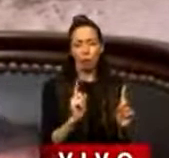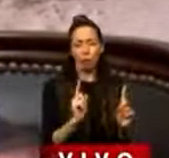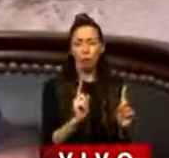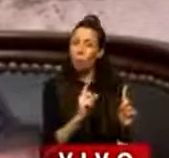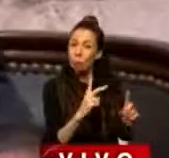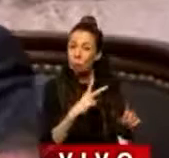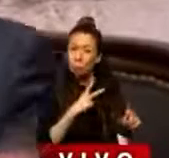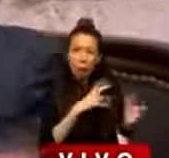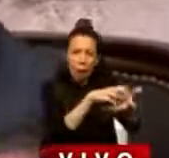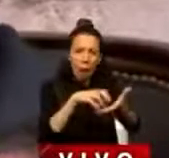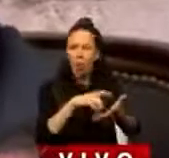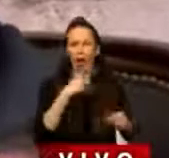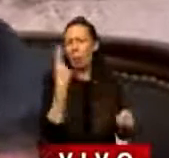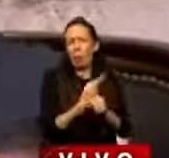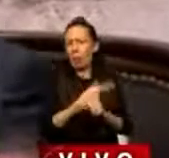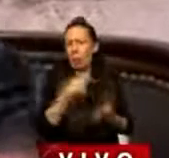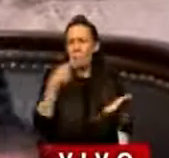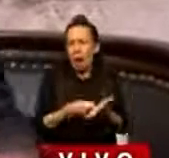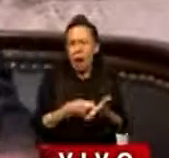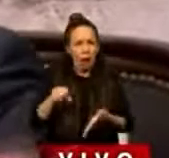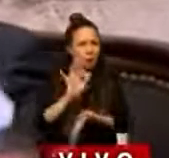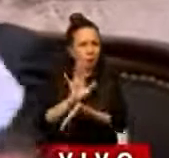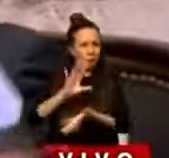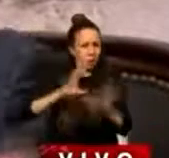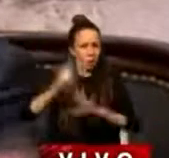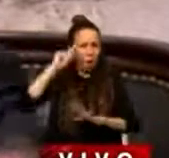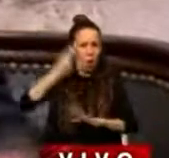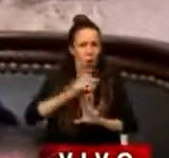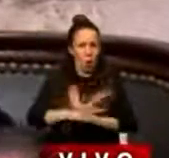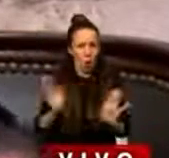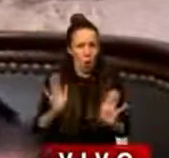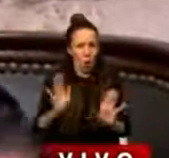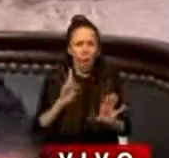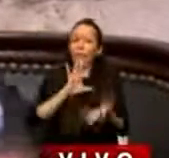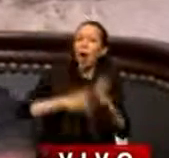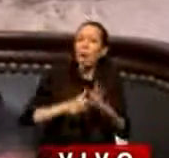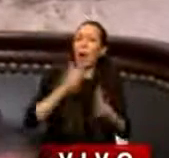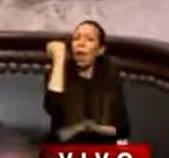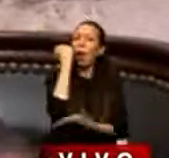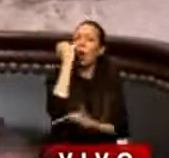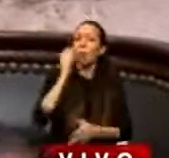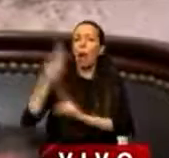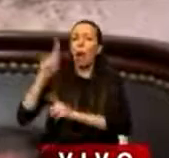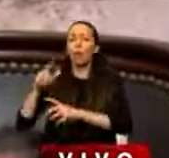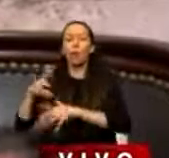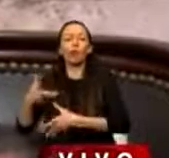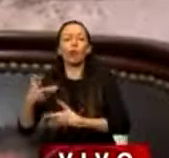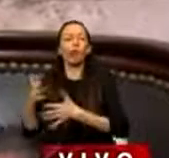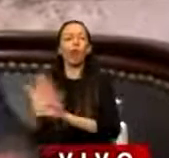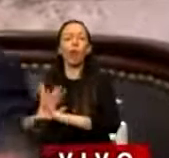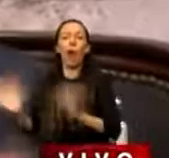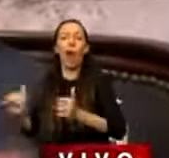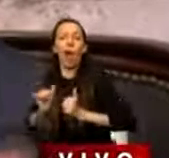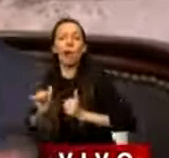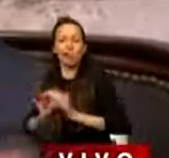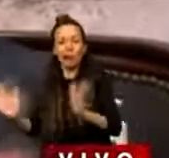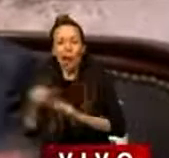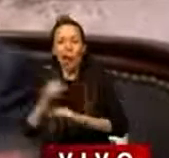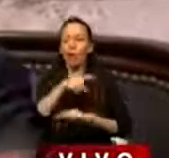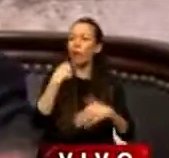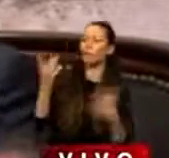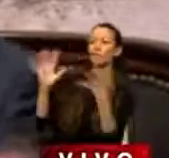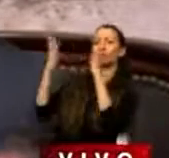seguir pagando esta locura. No podemos seguir sosteniendo esta economía parasitaria. No se puede seguir premiando los parásitos en